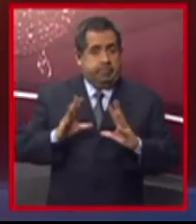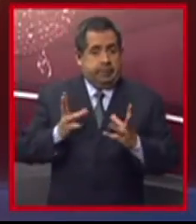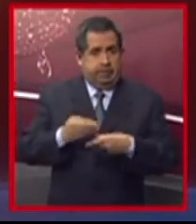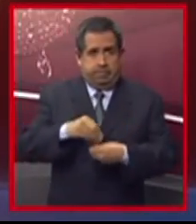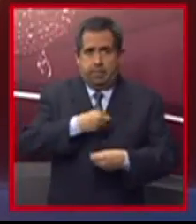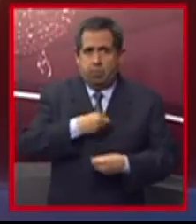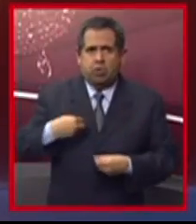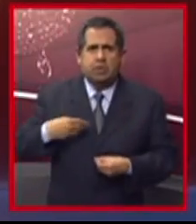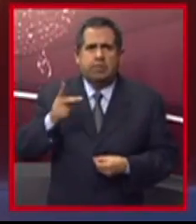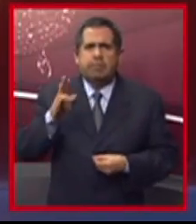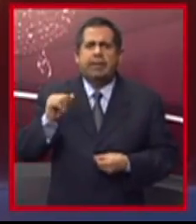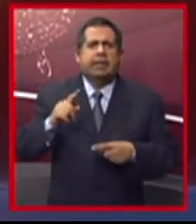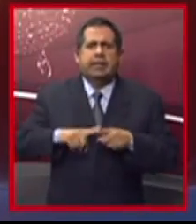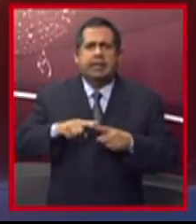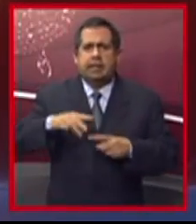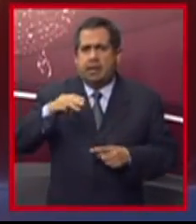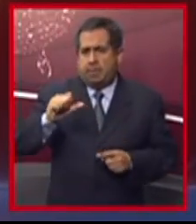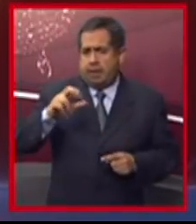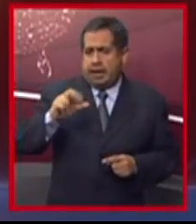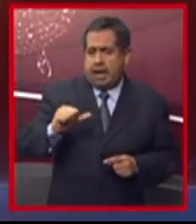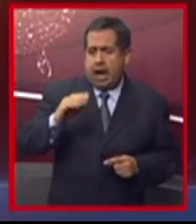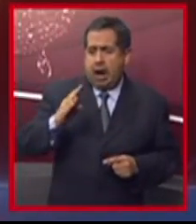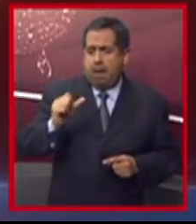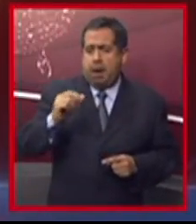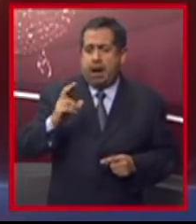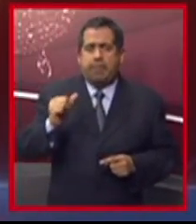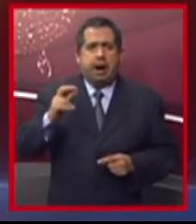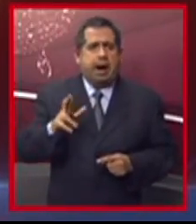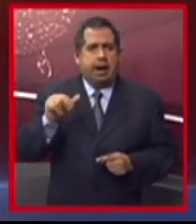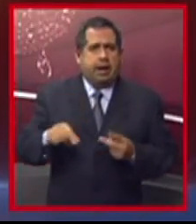serán los diputados María Bárbara Botello Santibáñez,